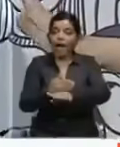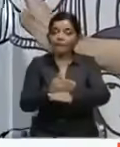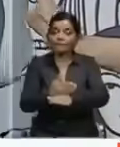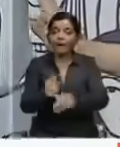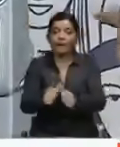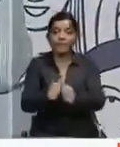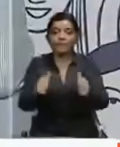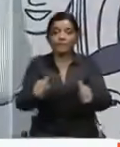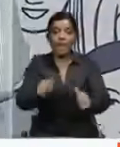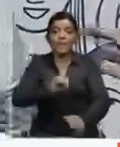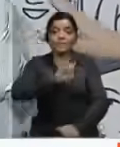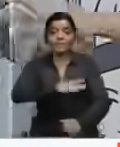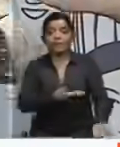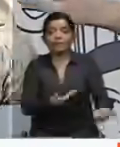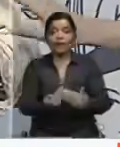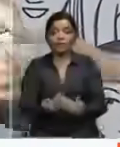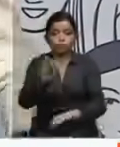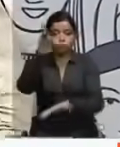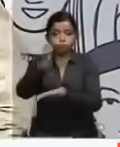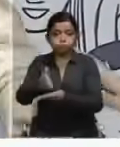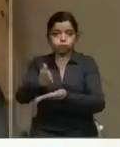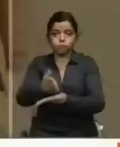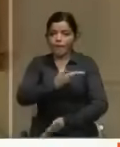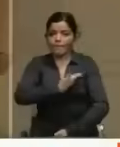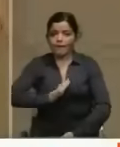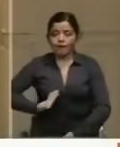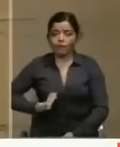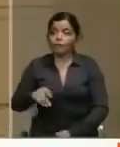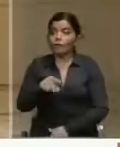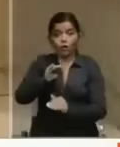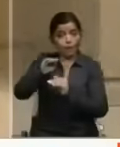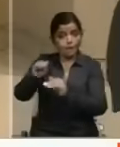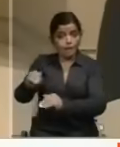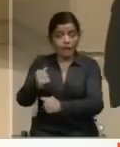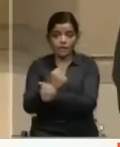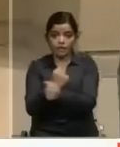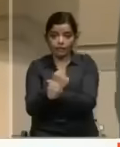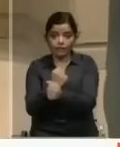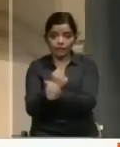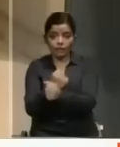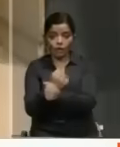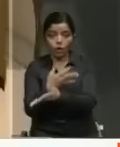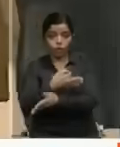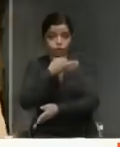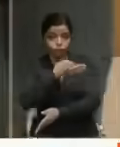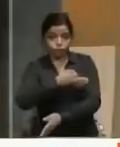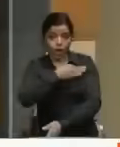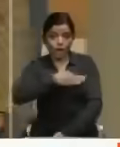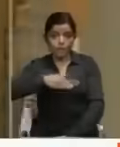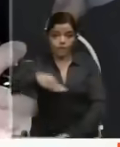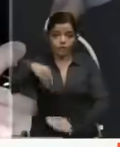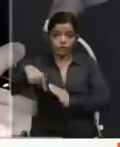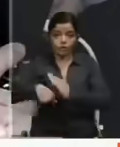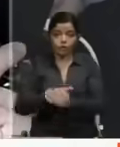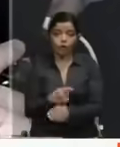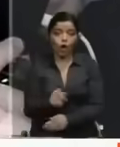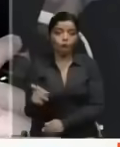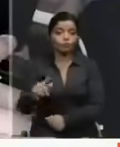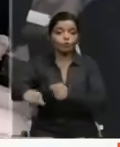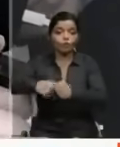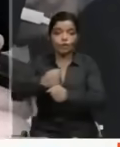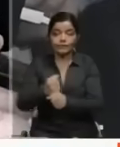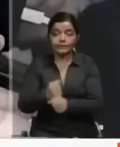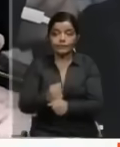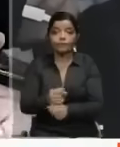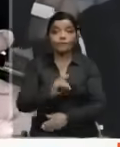Chile Vamos salieron a exigir al gobierno el respaldo a Yáñez, tras estas declaraciones del ministro del Interior subrogante. En Chile el respaldo